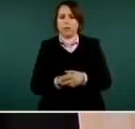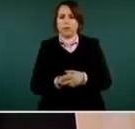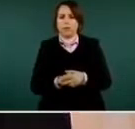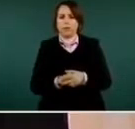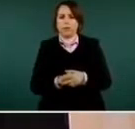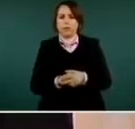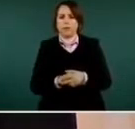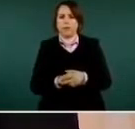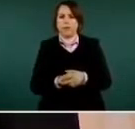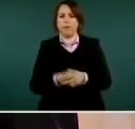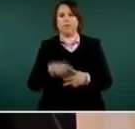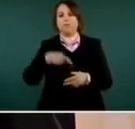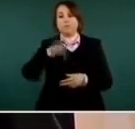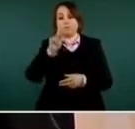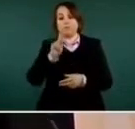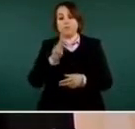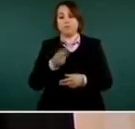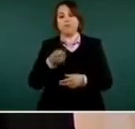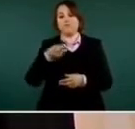Pero es un proceso,